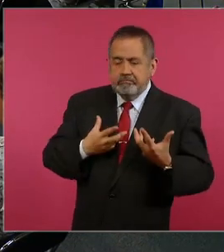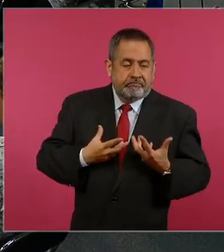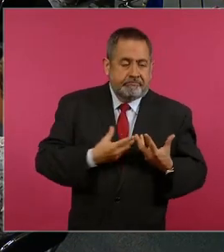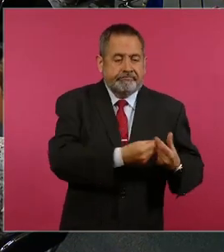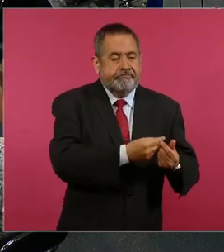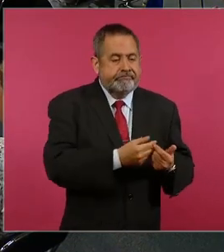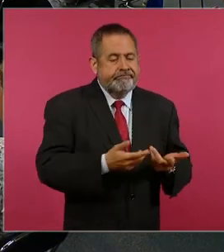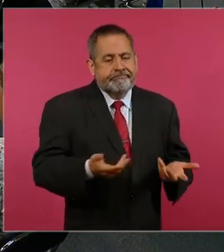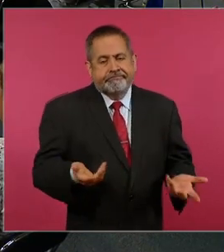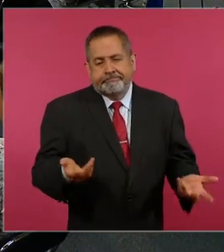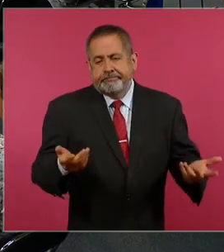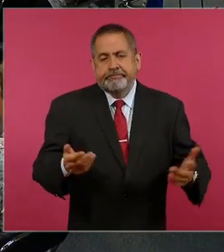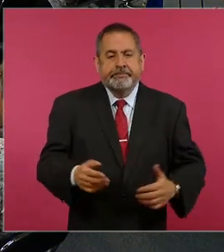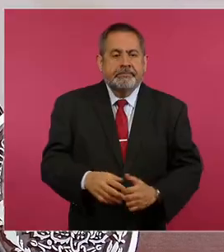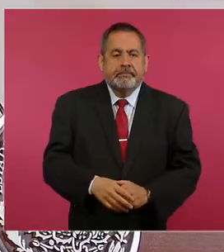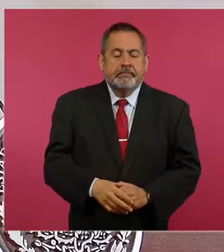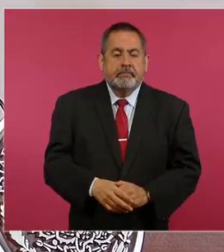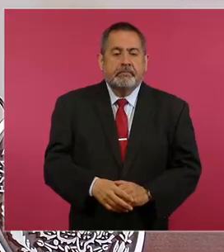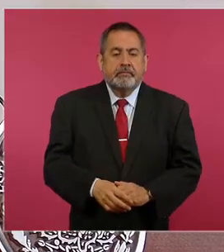porque